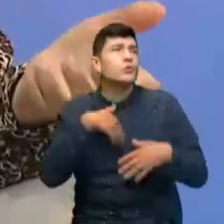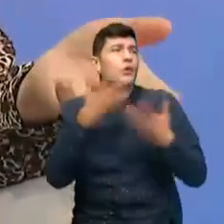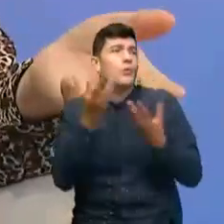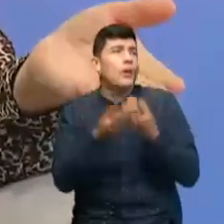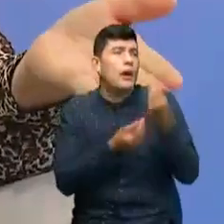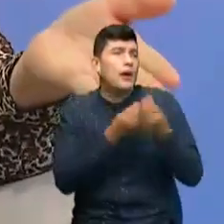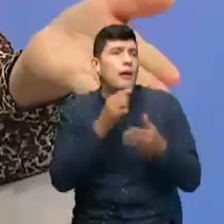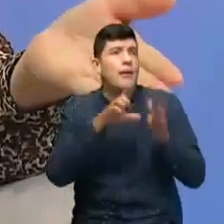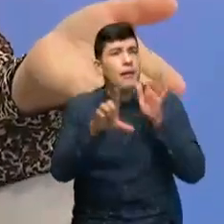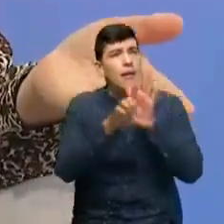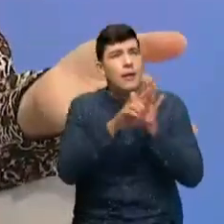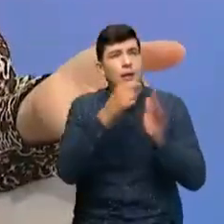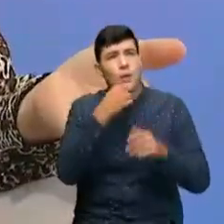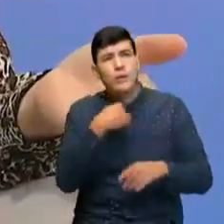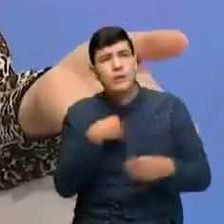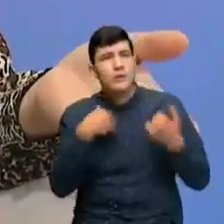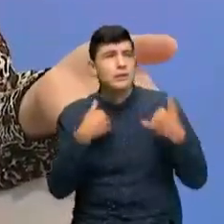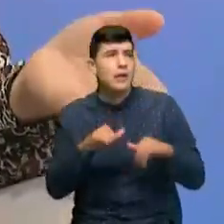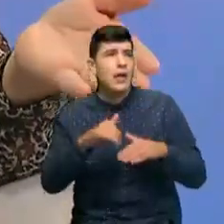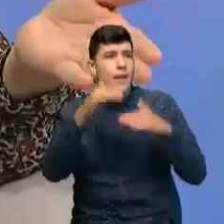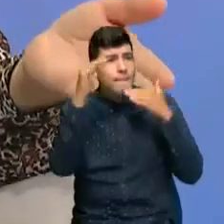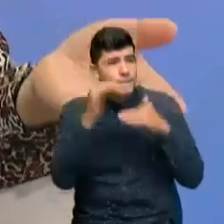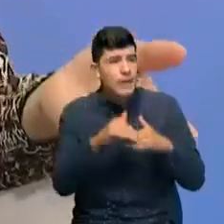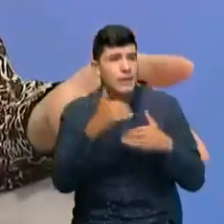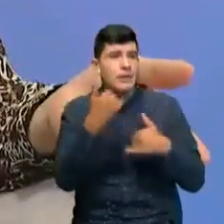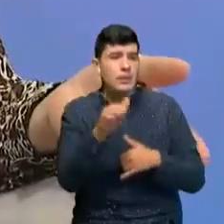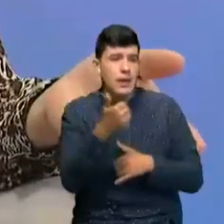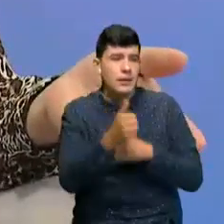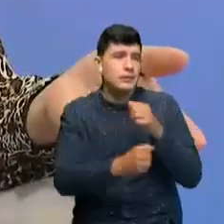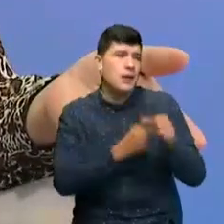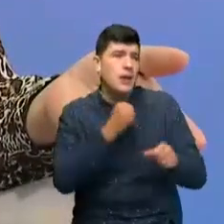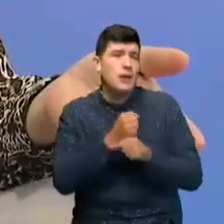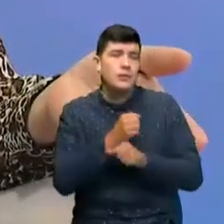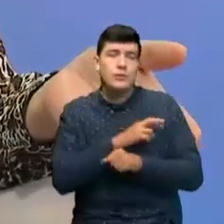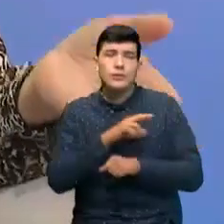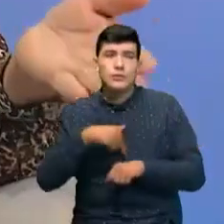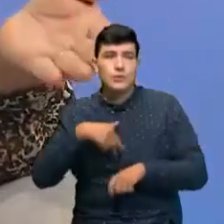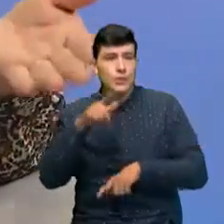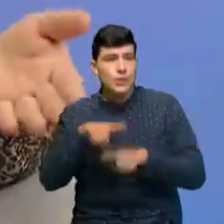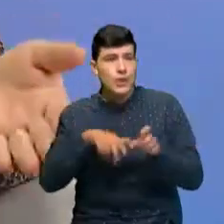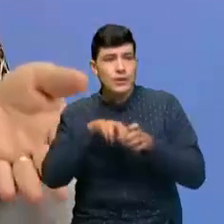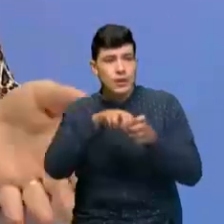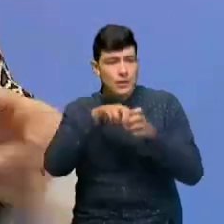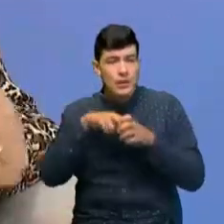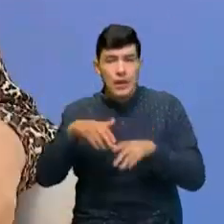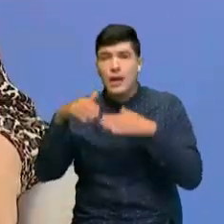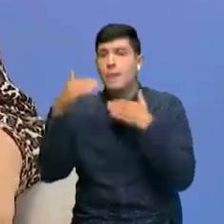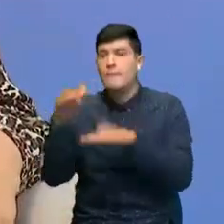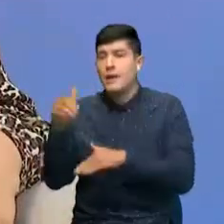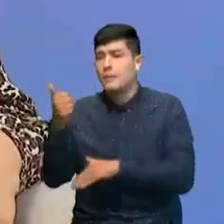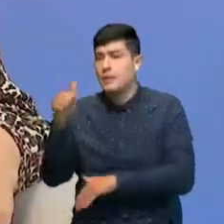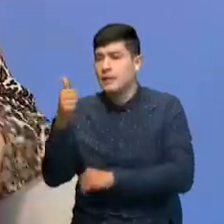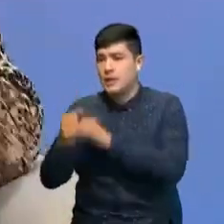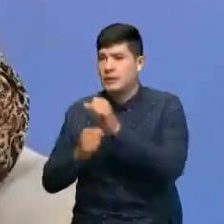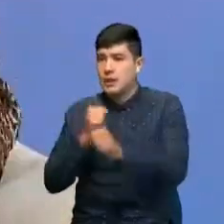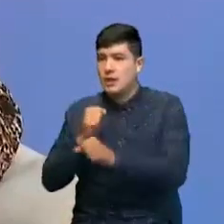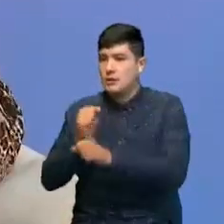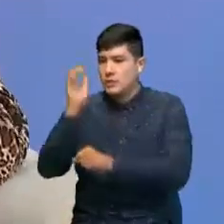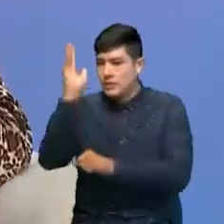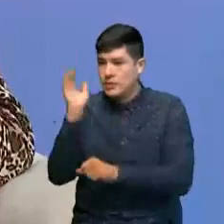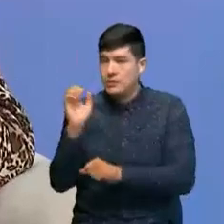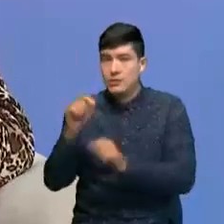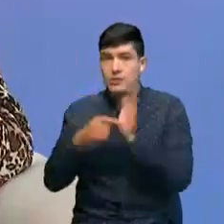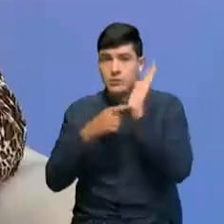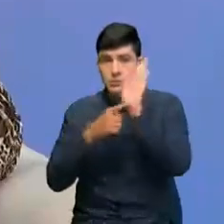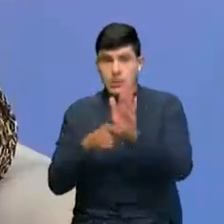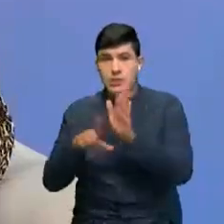ley nos dice que ya tenemos, que nos falta menos de 10 años, que no nos podemos trasladar, que estamos a menos de 10 años de pensionarnos, y nos muestra